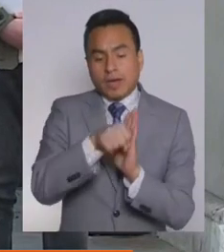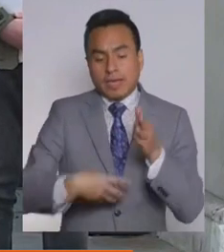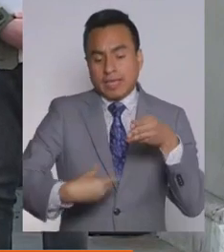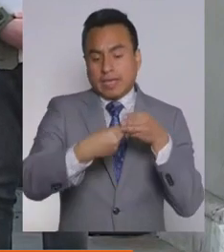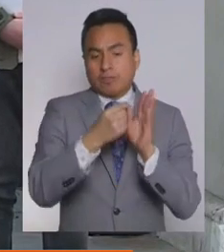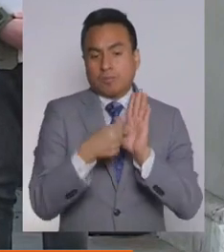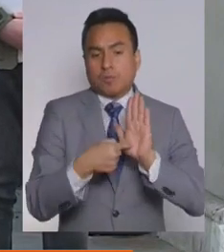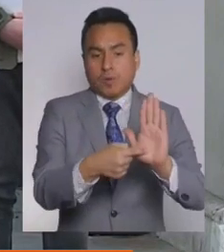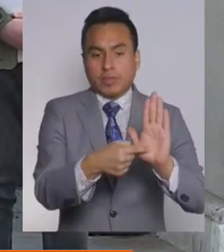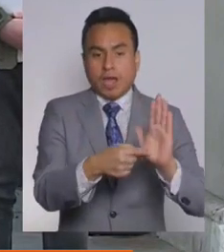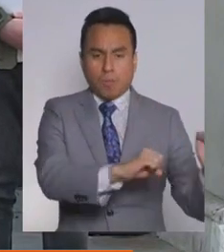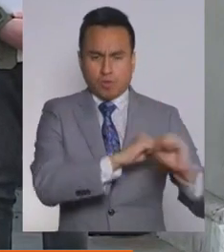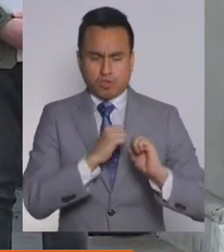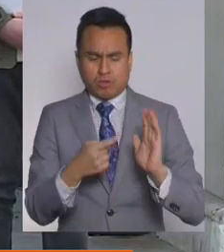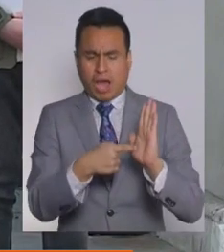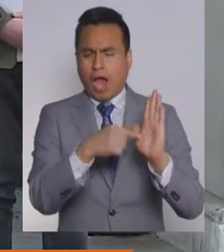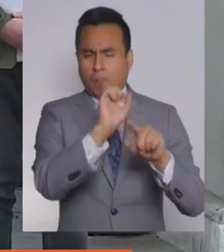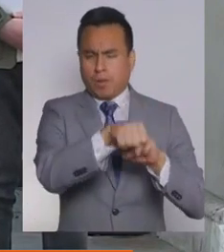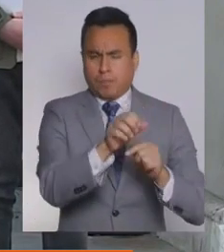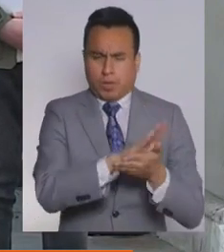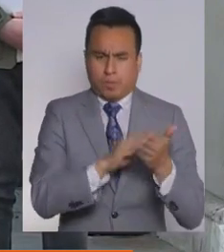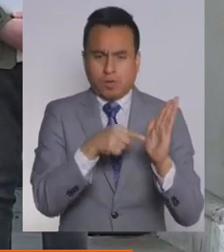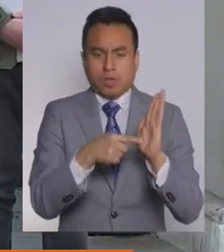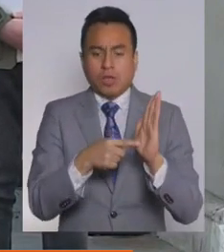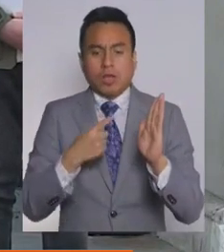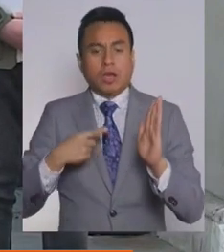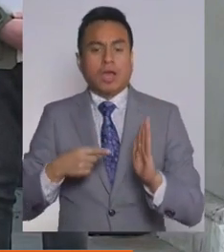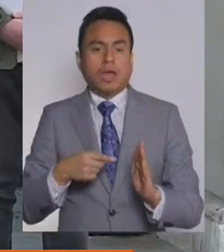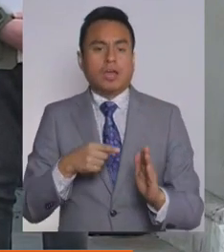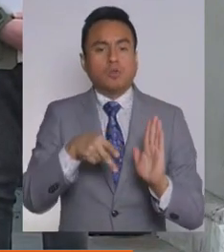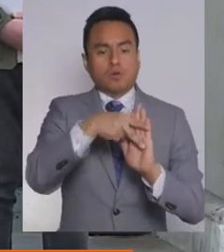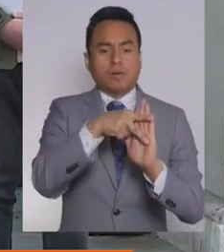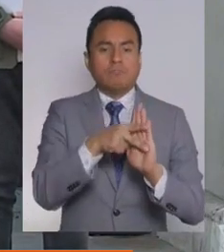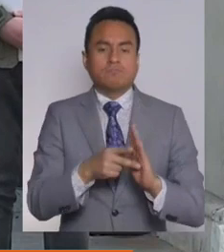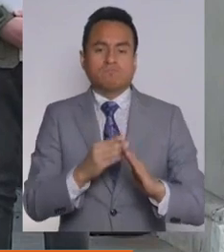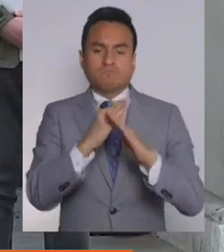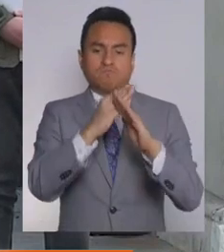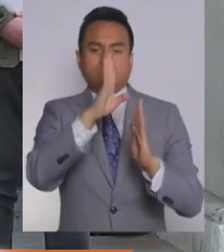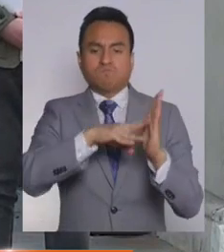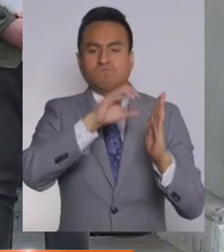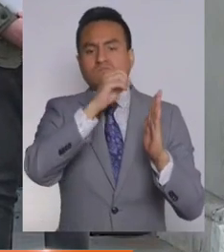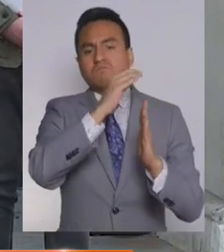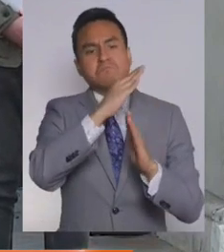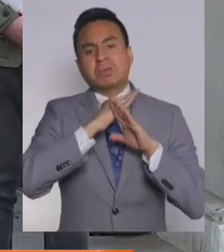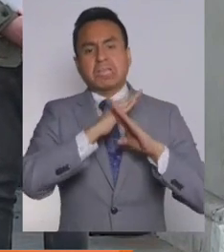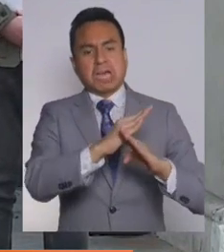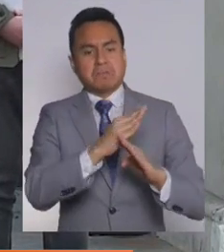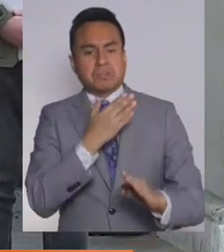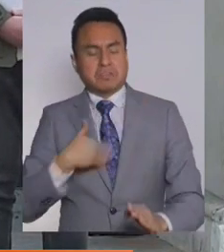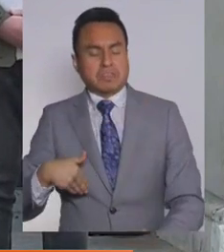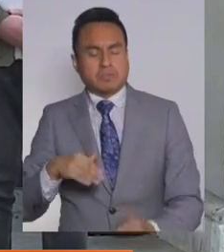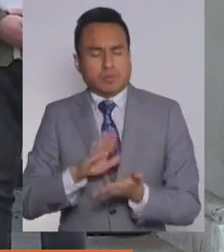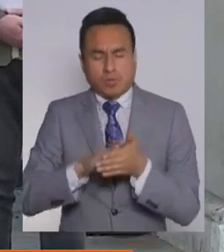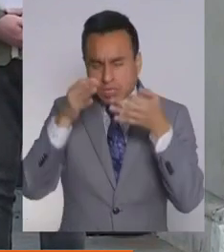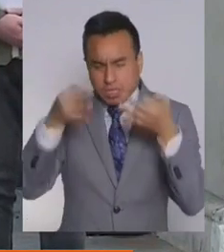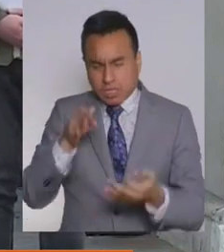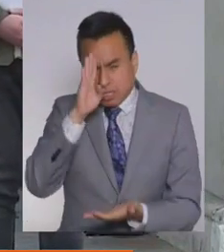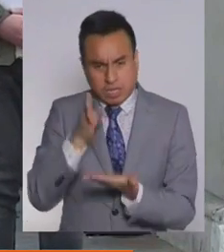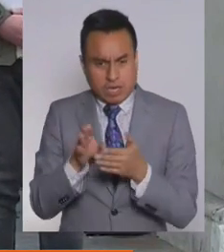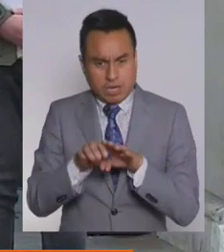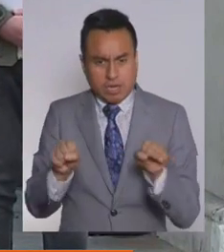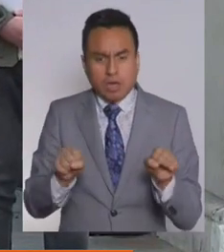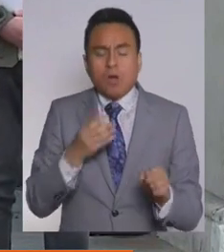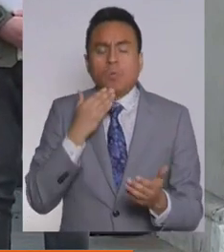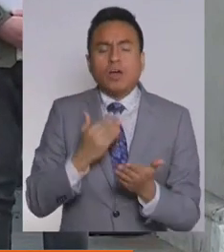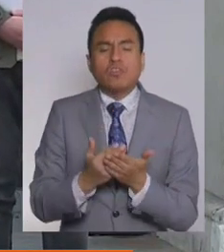indicaciones propuestas por la oposición, van a vetar esta normativa. Ya es una decisión absolutamente tomada. ¿Y cuándo